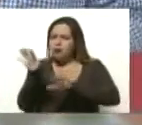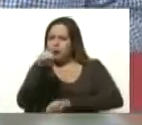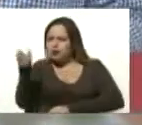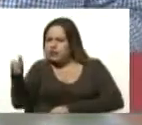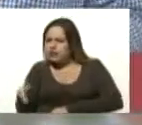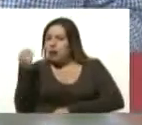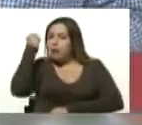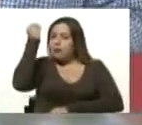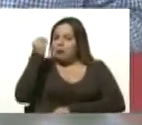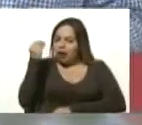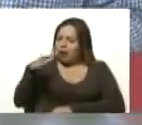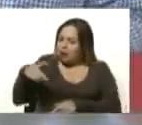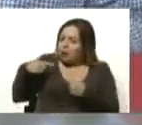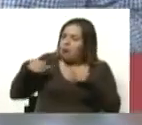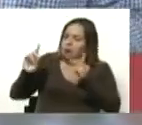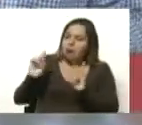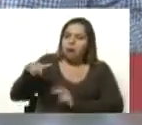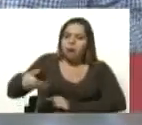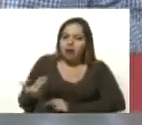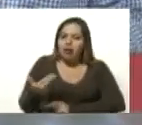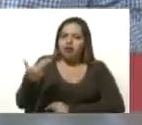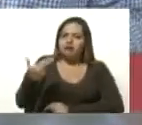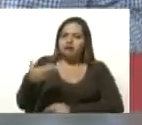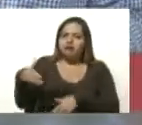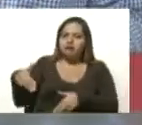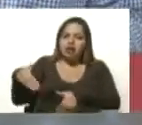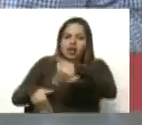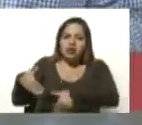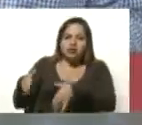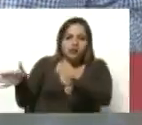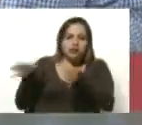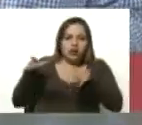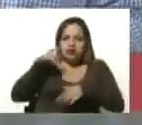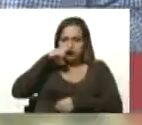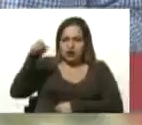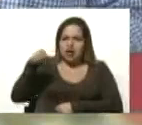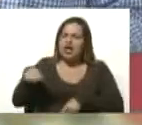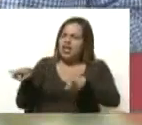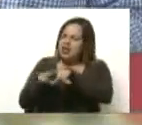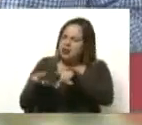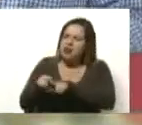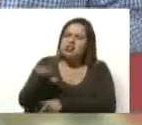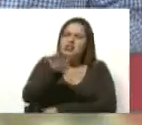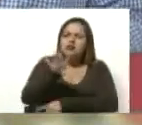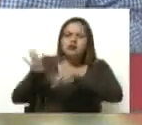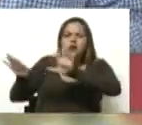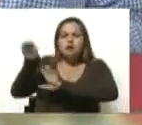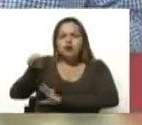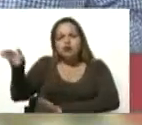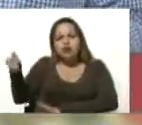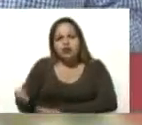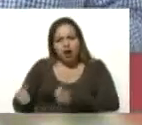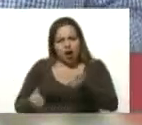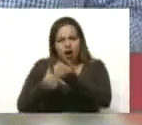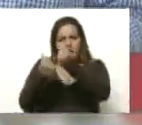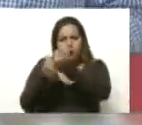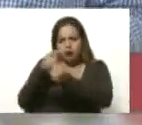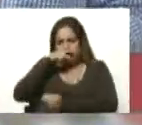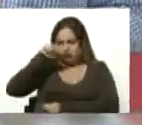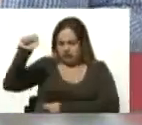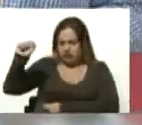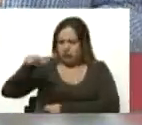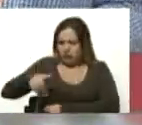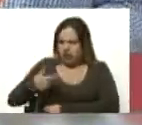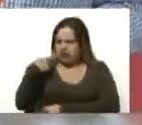Maduro ganará las elecciones presidenciales. ¿Esto podría interpretarse como que un 59% apoya a Nicolás Maduro?